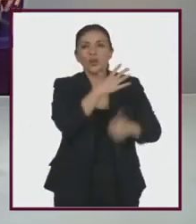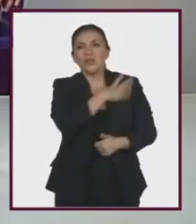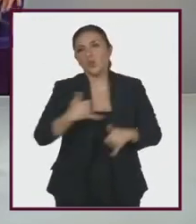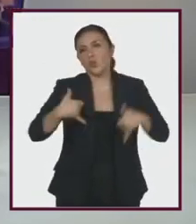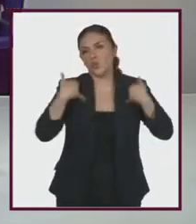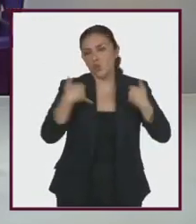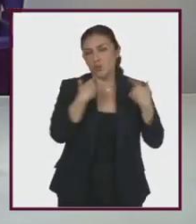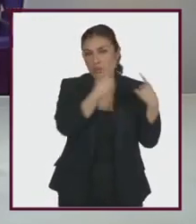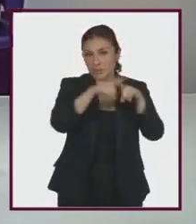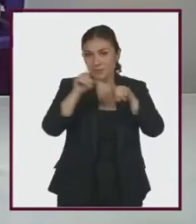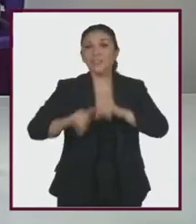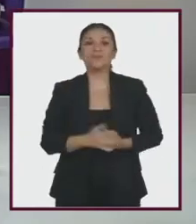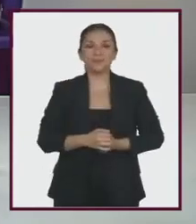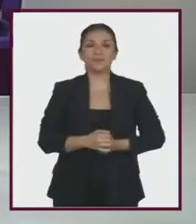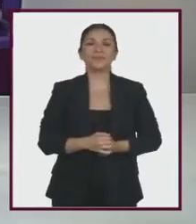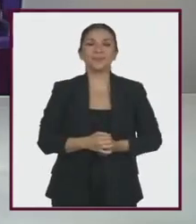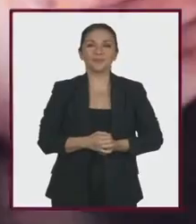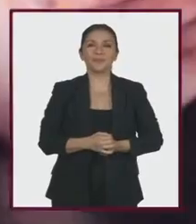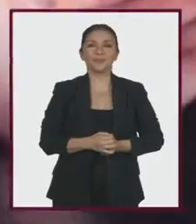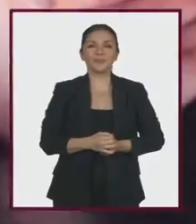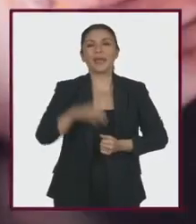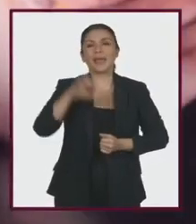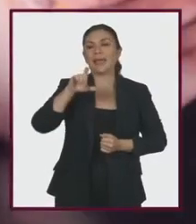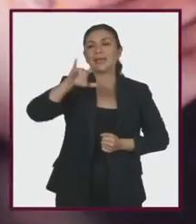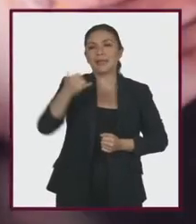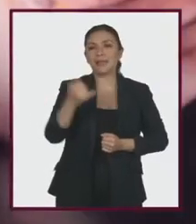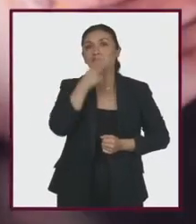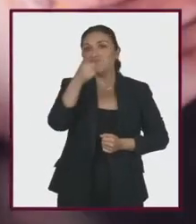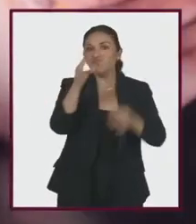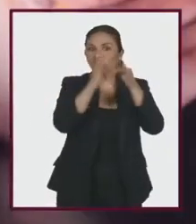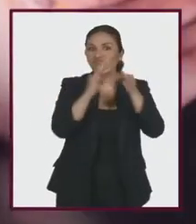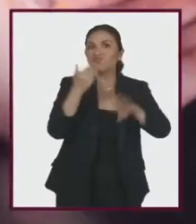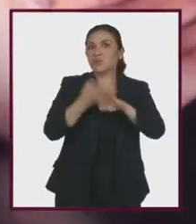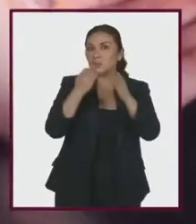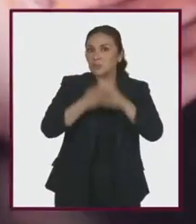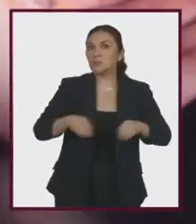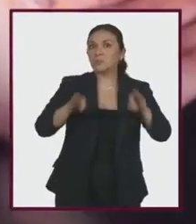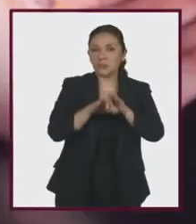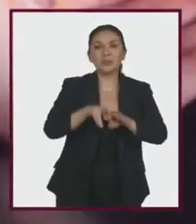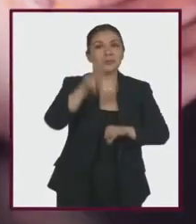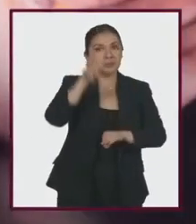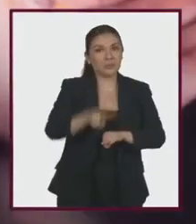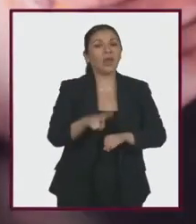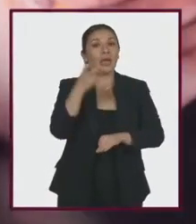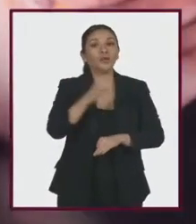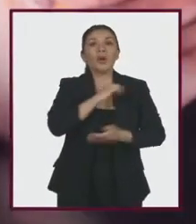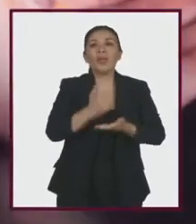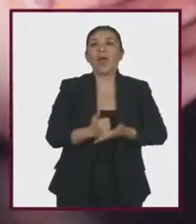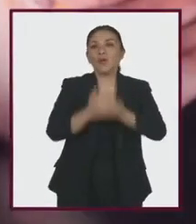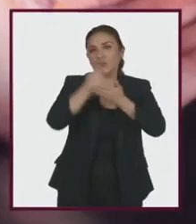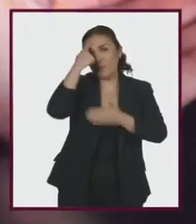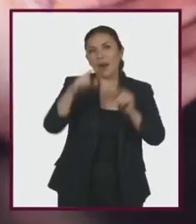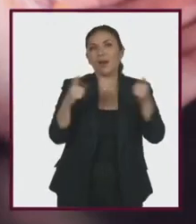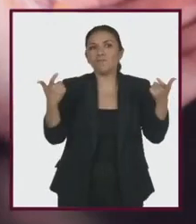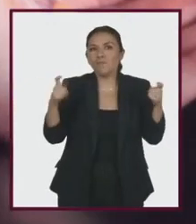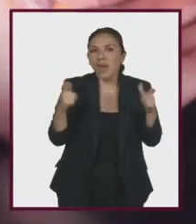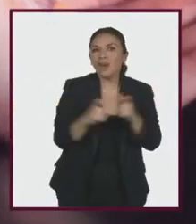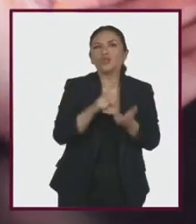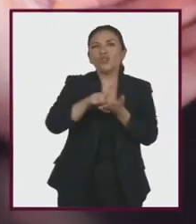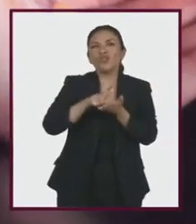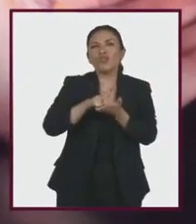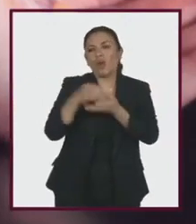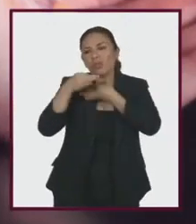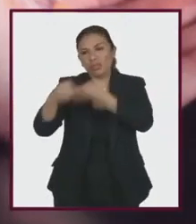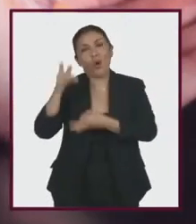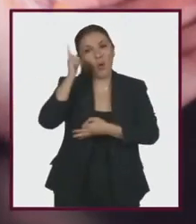todos. Muy bien. Eli Pérez, excelentes aportaciones que de manera colaborativa nos permitirá disminuir las adicciones en la sociedad. Muchas